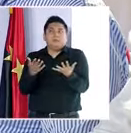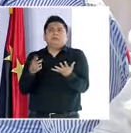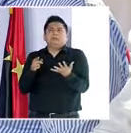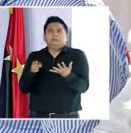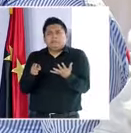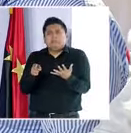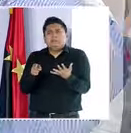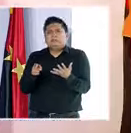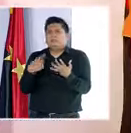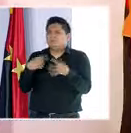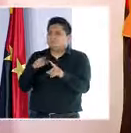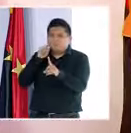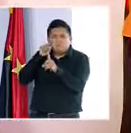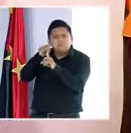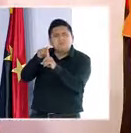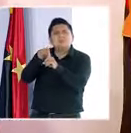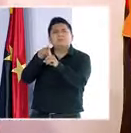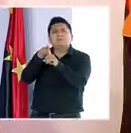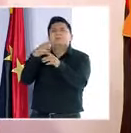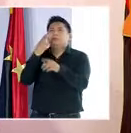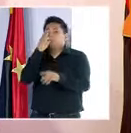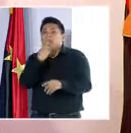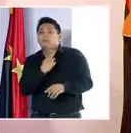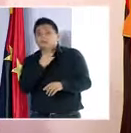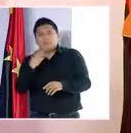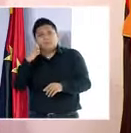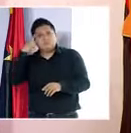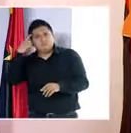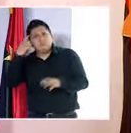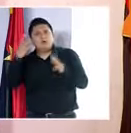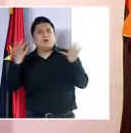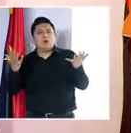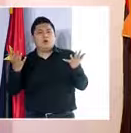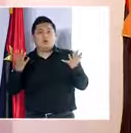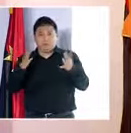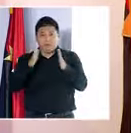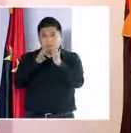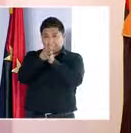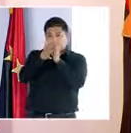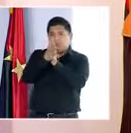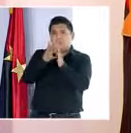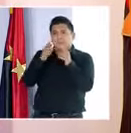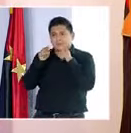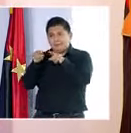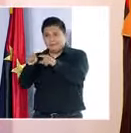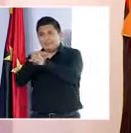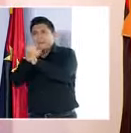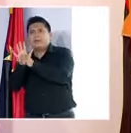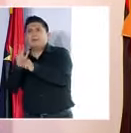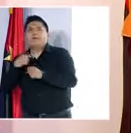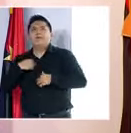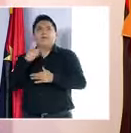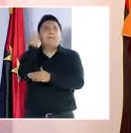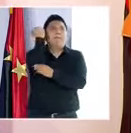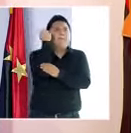inmensidad de retos, pero hoy quiero compartir cómo lo volvimos una oportunidad para